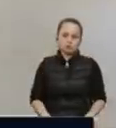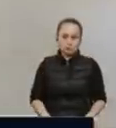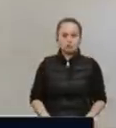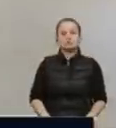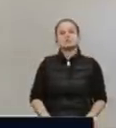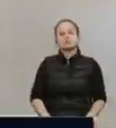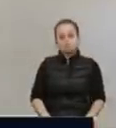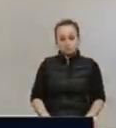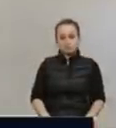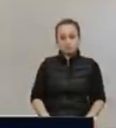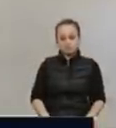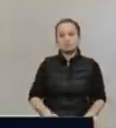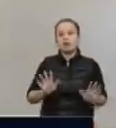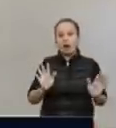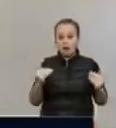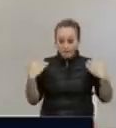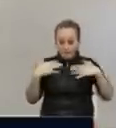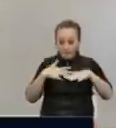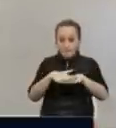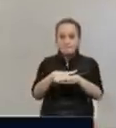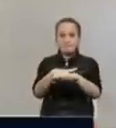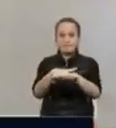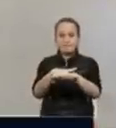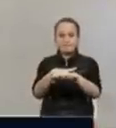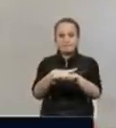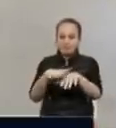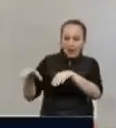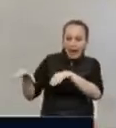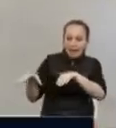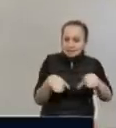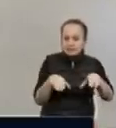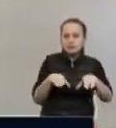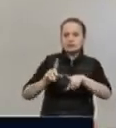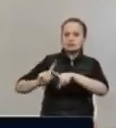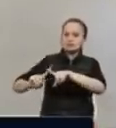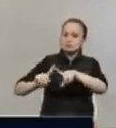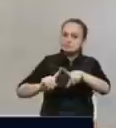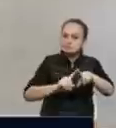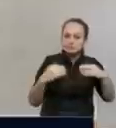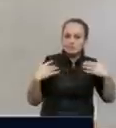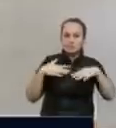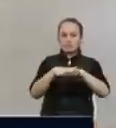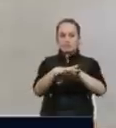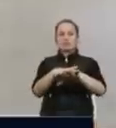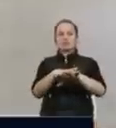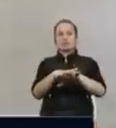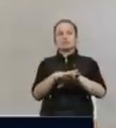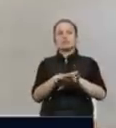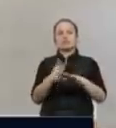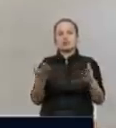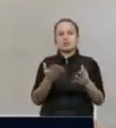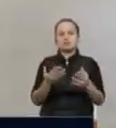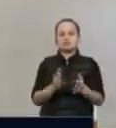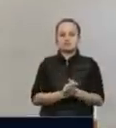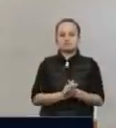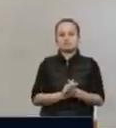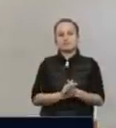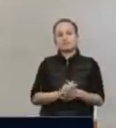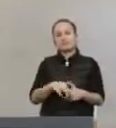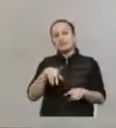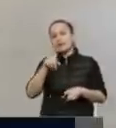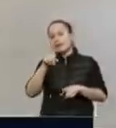y que se combinan las acciones respecto de aquellas con las que no